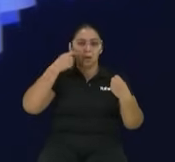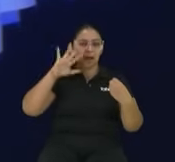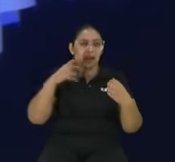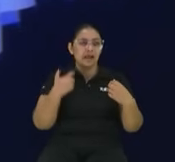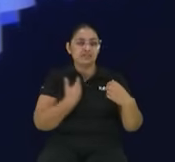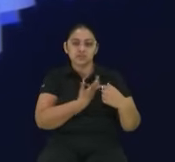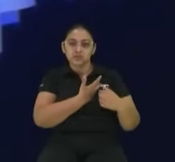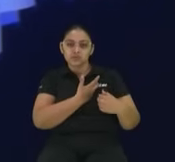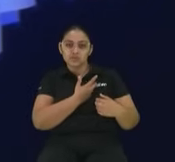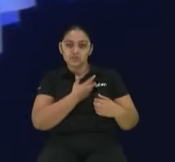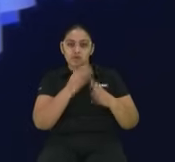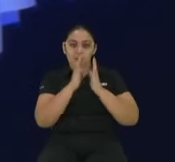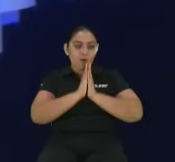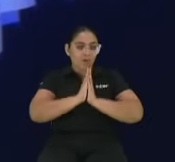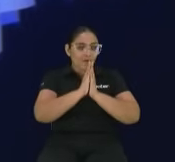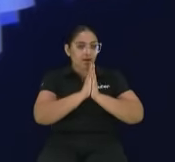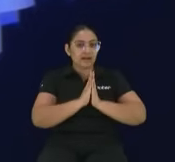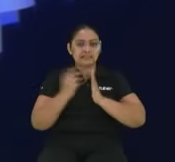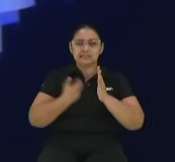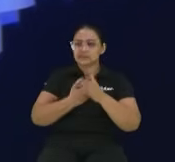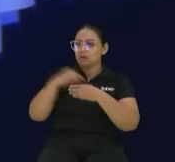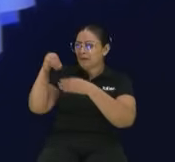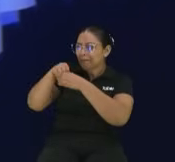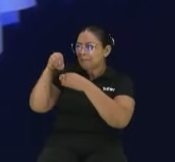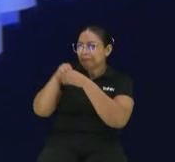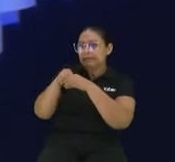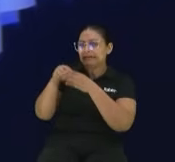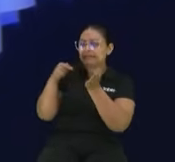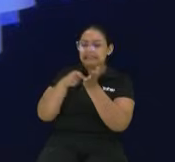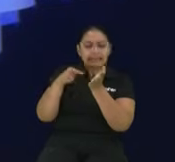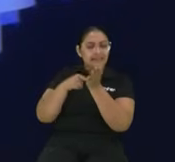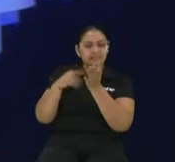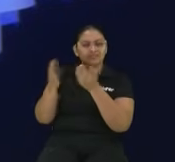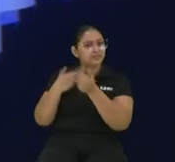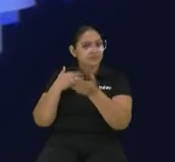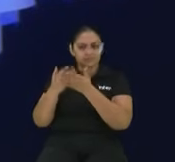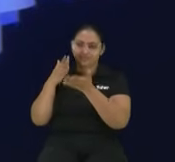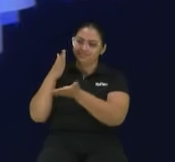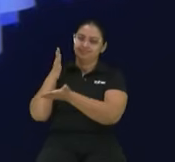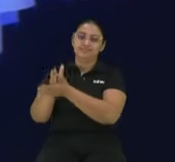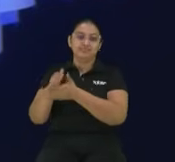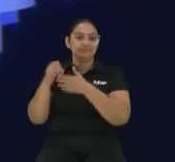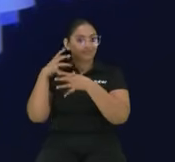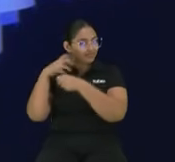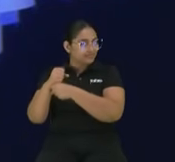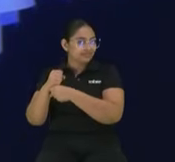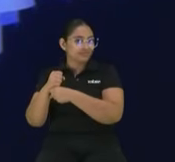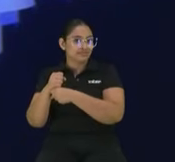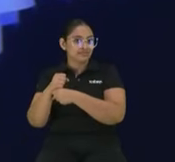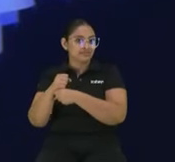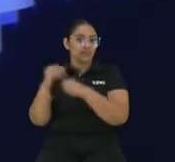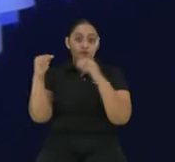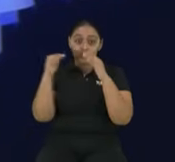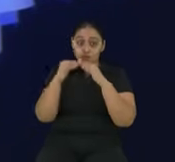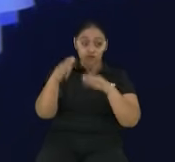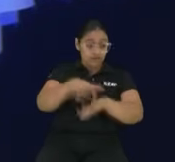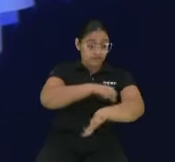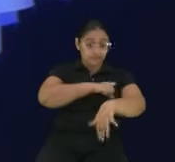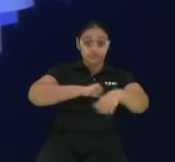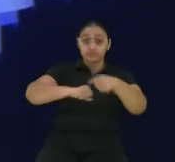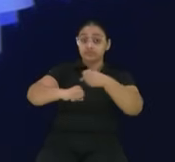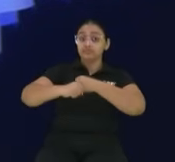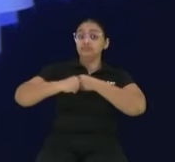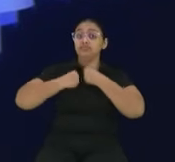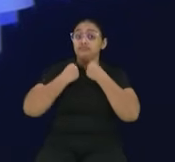seguro que es volado lo van a pagar ya va a llegar espérese y aparte de eso es valiente